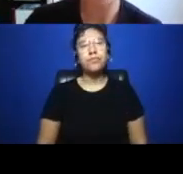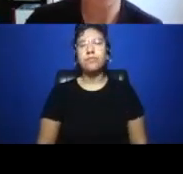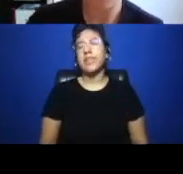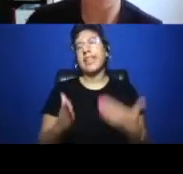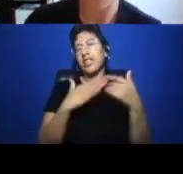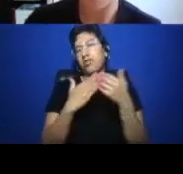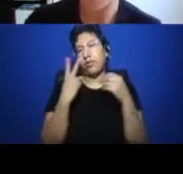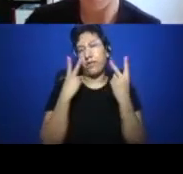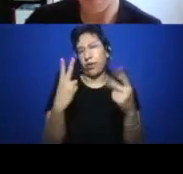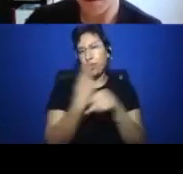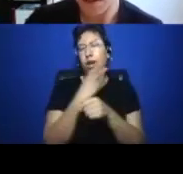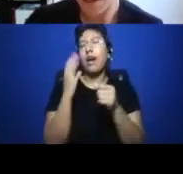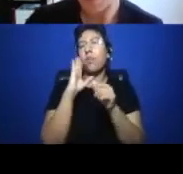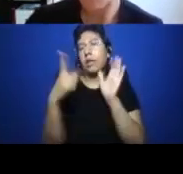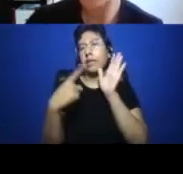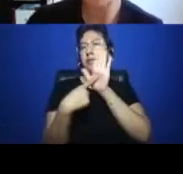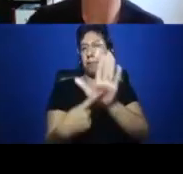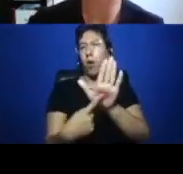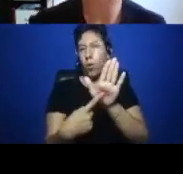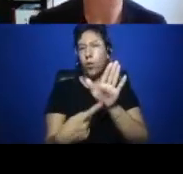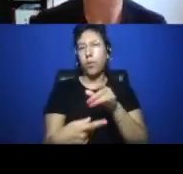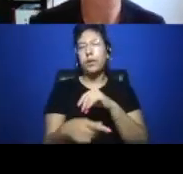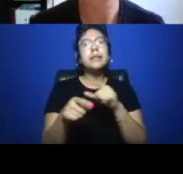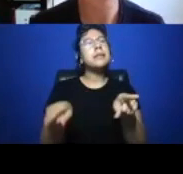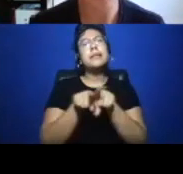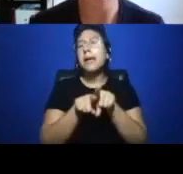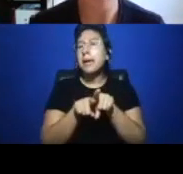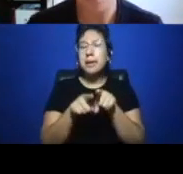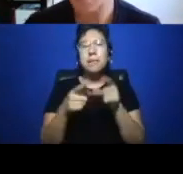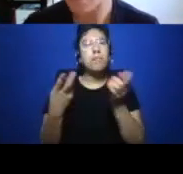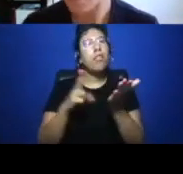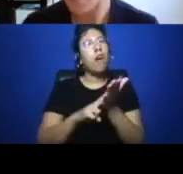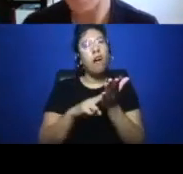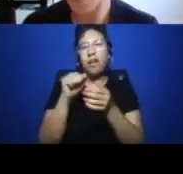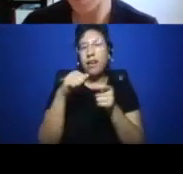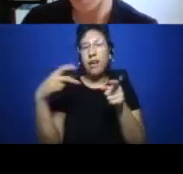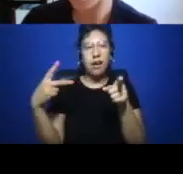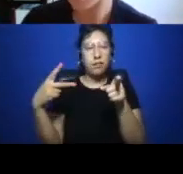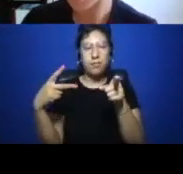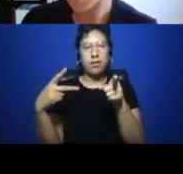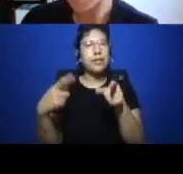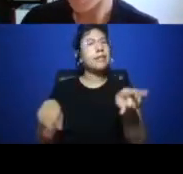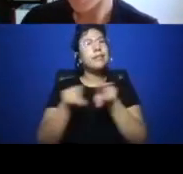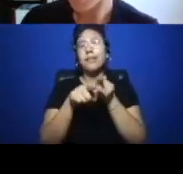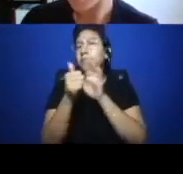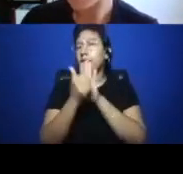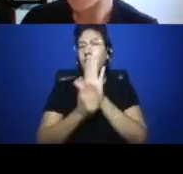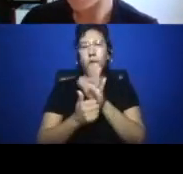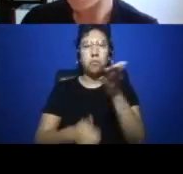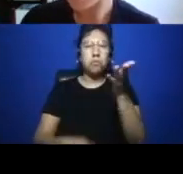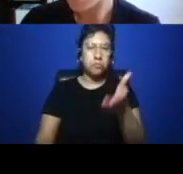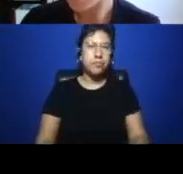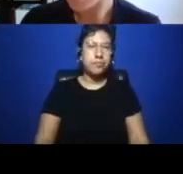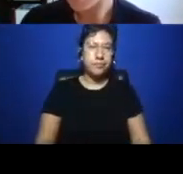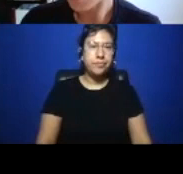Es un poco más fácil verlo acá. Así que lo próximo acá estoy registrado como